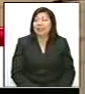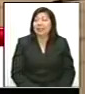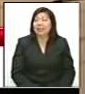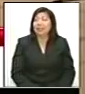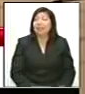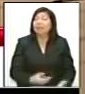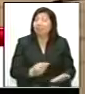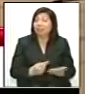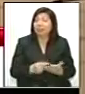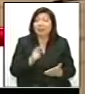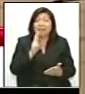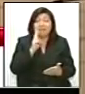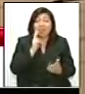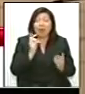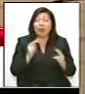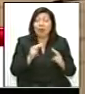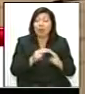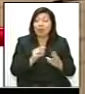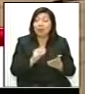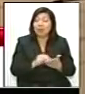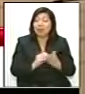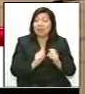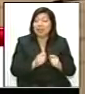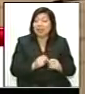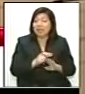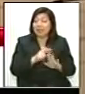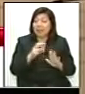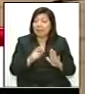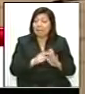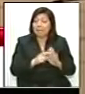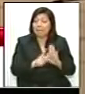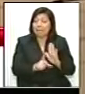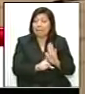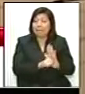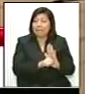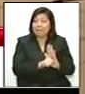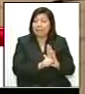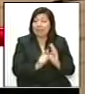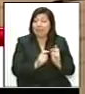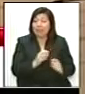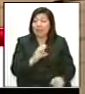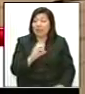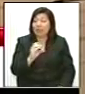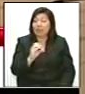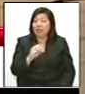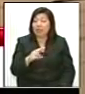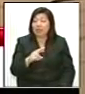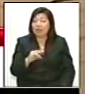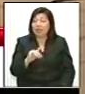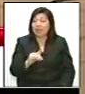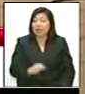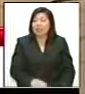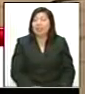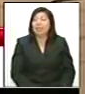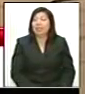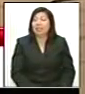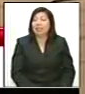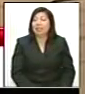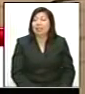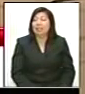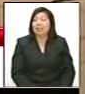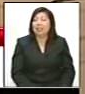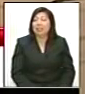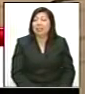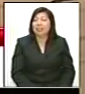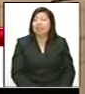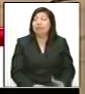estar al tanto. El día viernes nos vemos. Yo les quiero entregar el proyecto de ley del congresista Donaire, a efecto de que con el anteproyecto